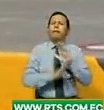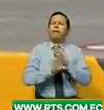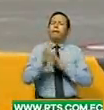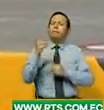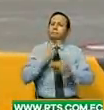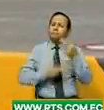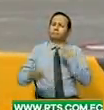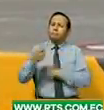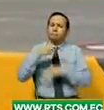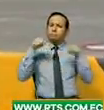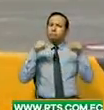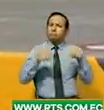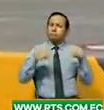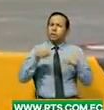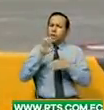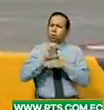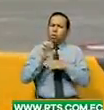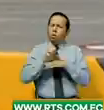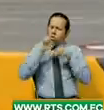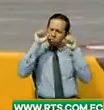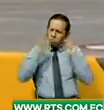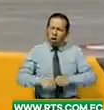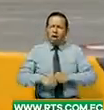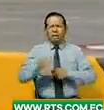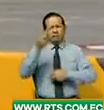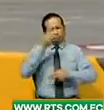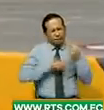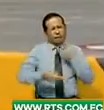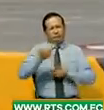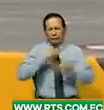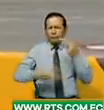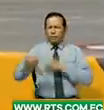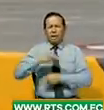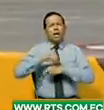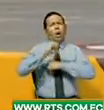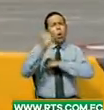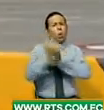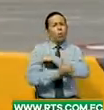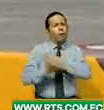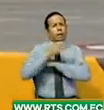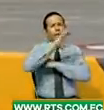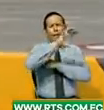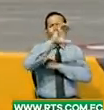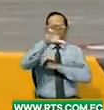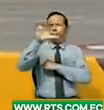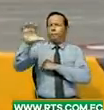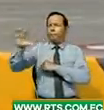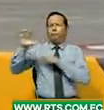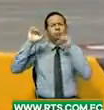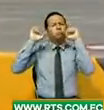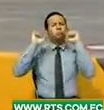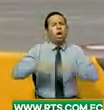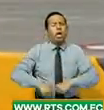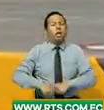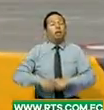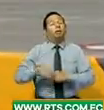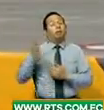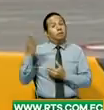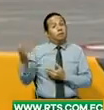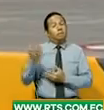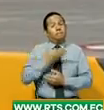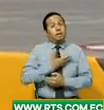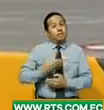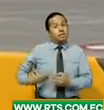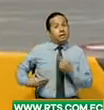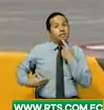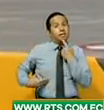Ecuador en un polo de inversión intercontinental. Al margen de los prejuicios ideológicos que ha dicho el presidente, nos